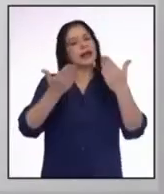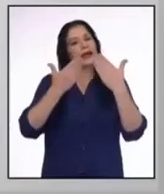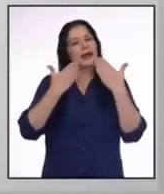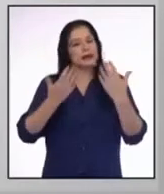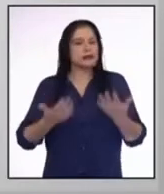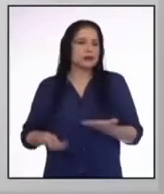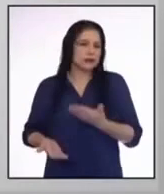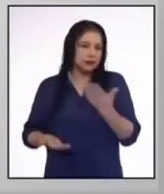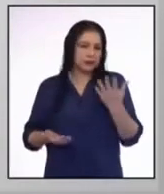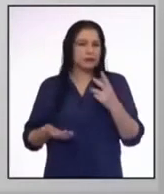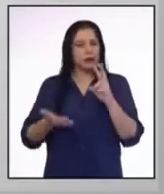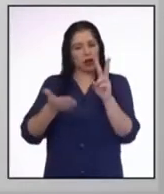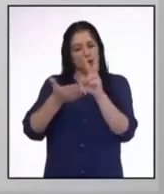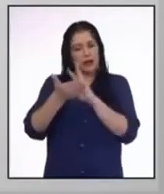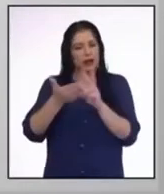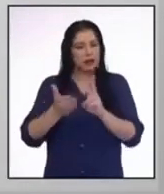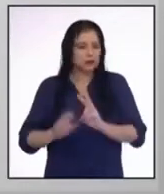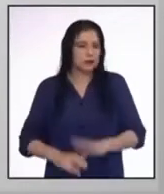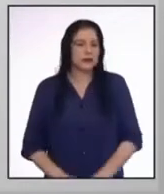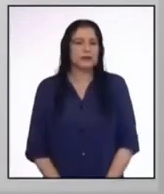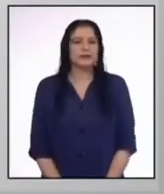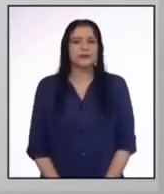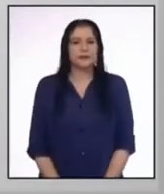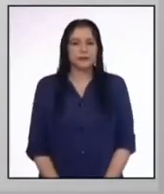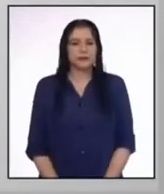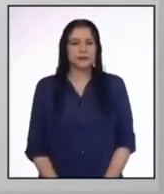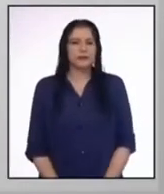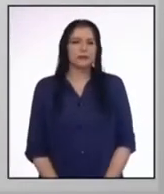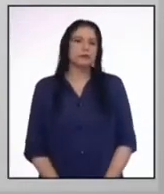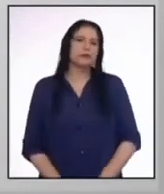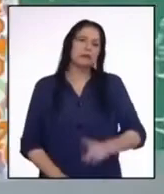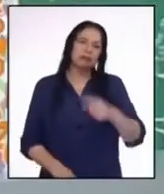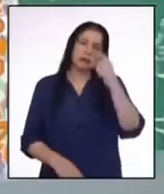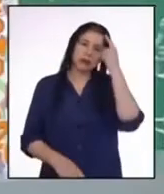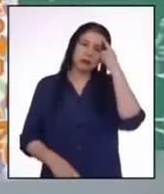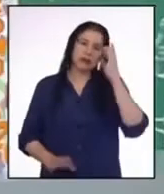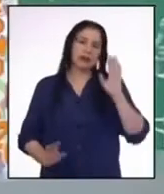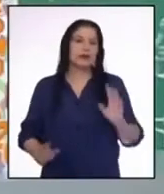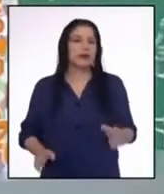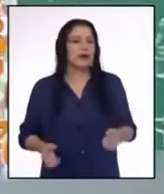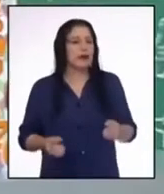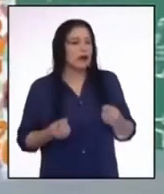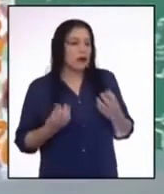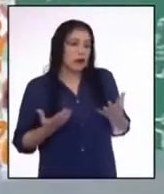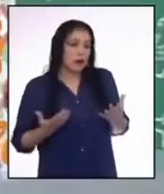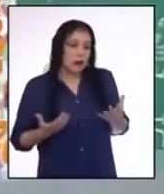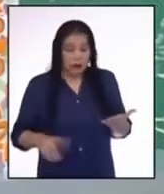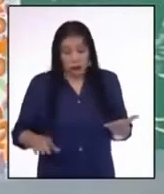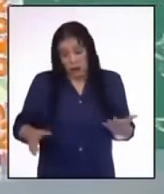Gracias, chicos, por la lectura. ¿Qué les pareció?